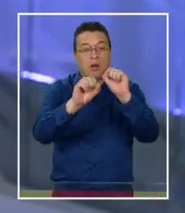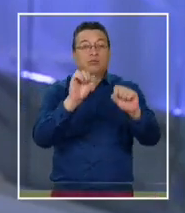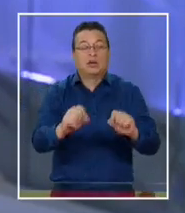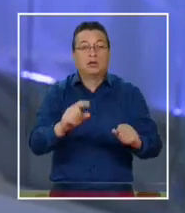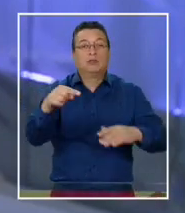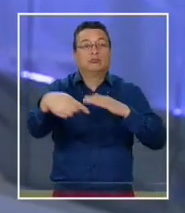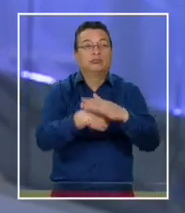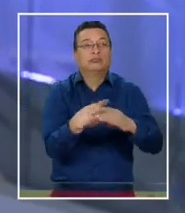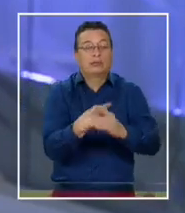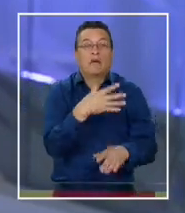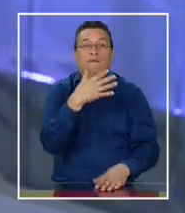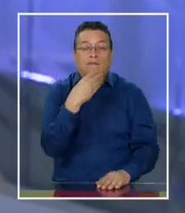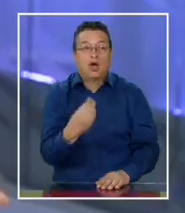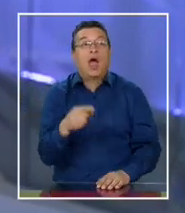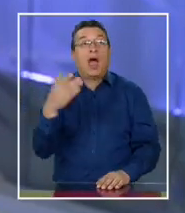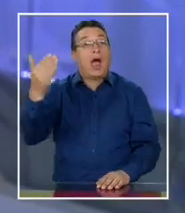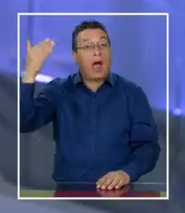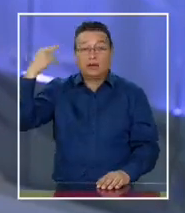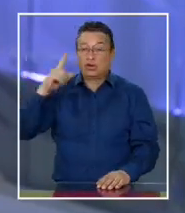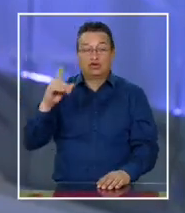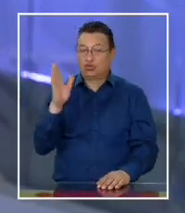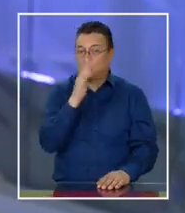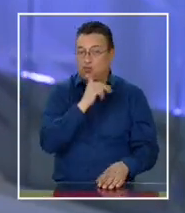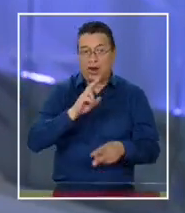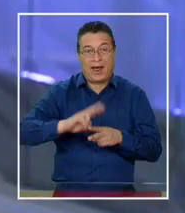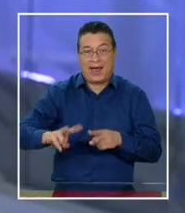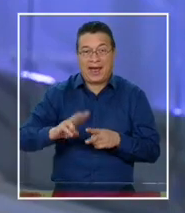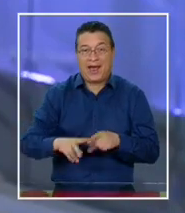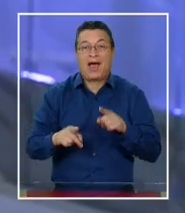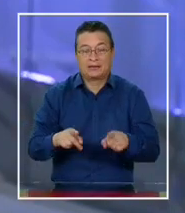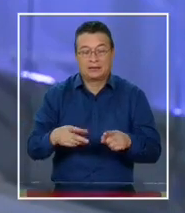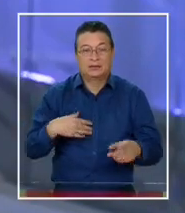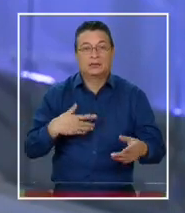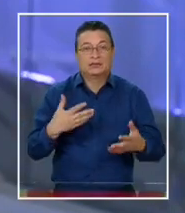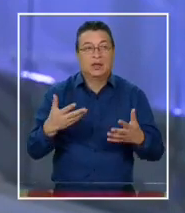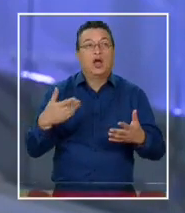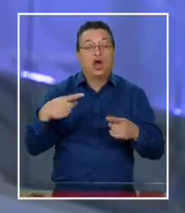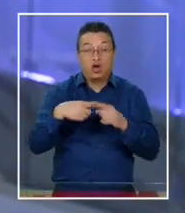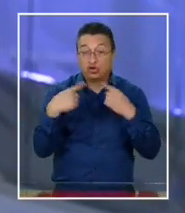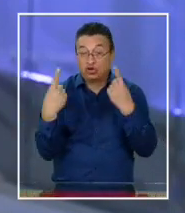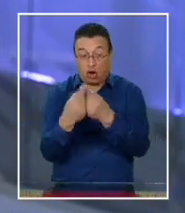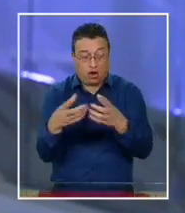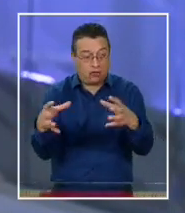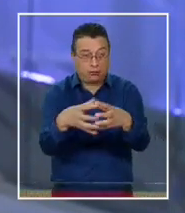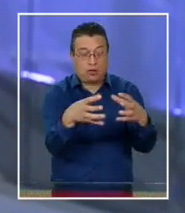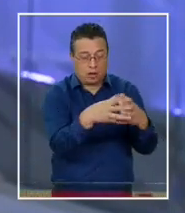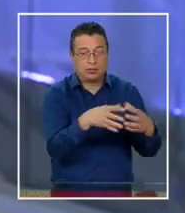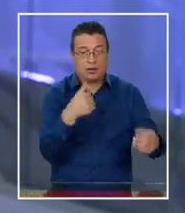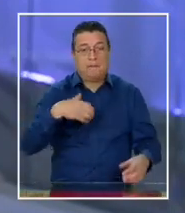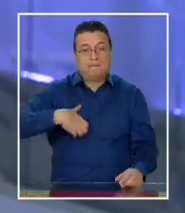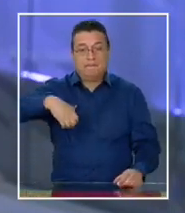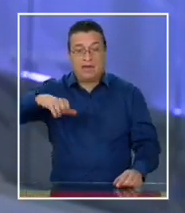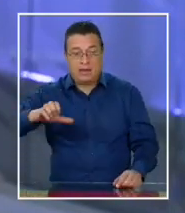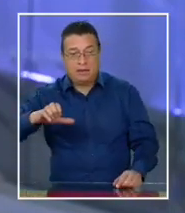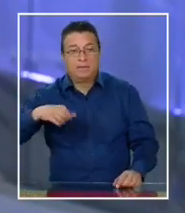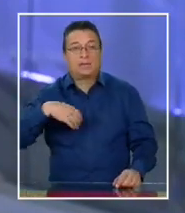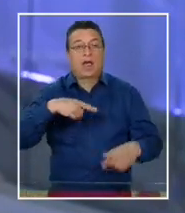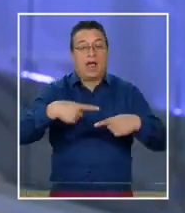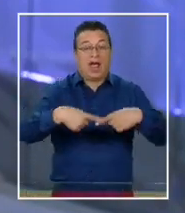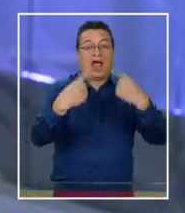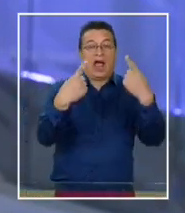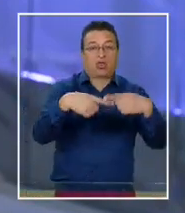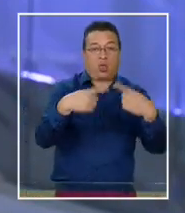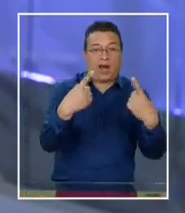y estamos haciendo un trabajo que antes no se hacía de interagencial con todos los organismos la pdi las